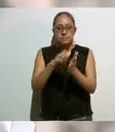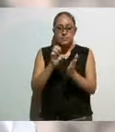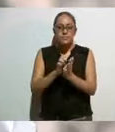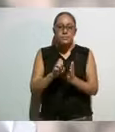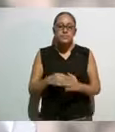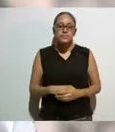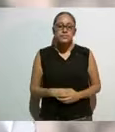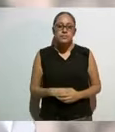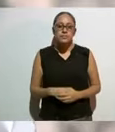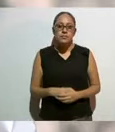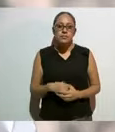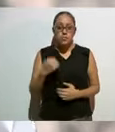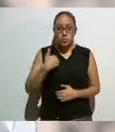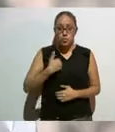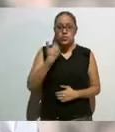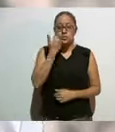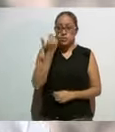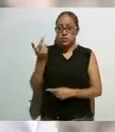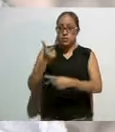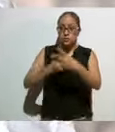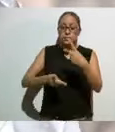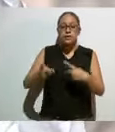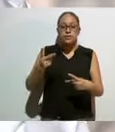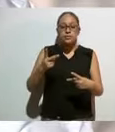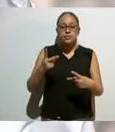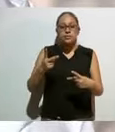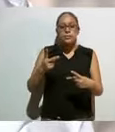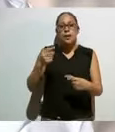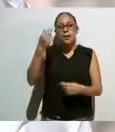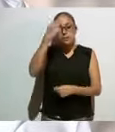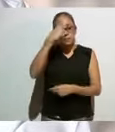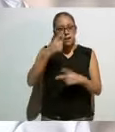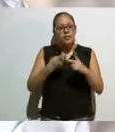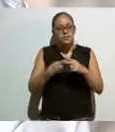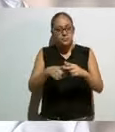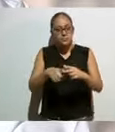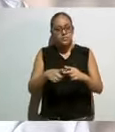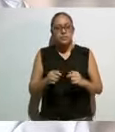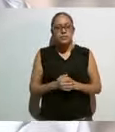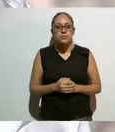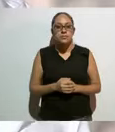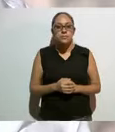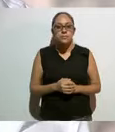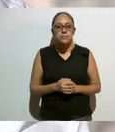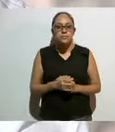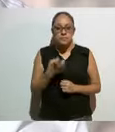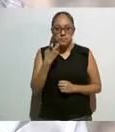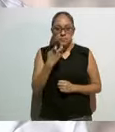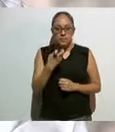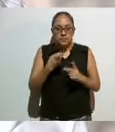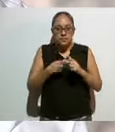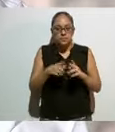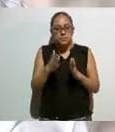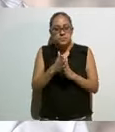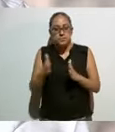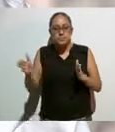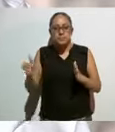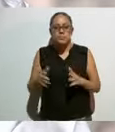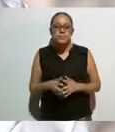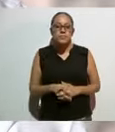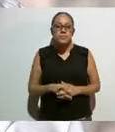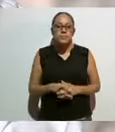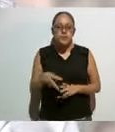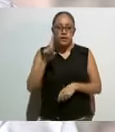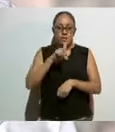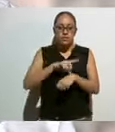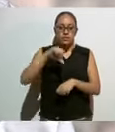Y quise venir para comenzar con este proceso el día